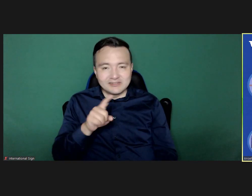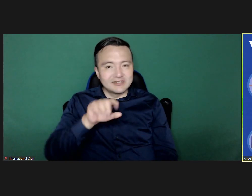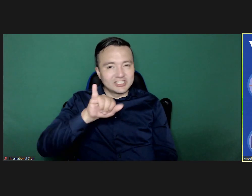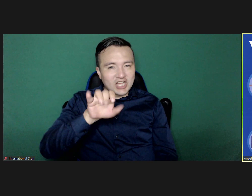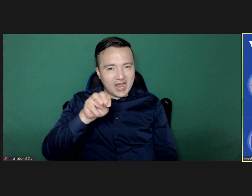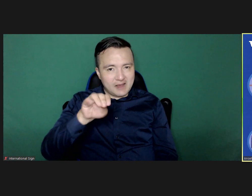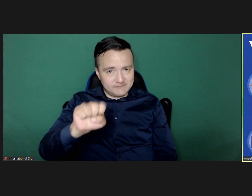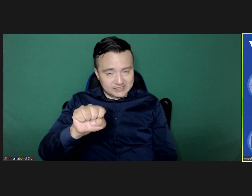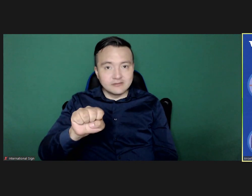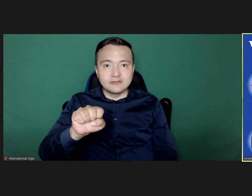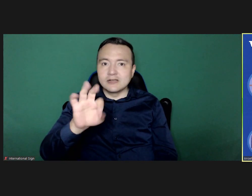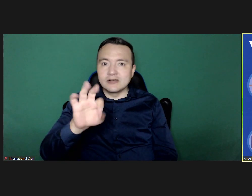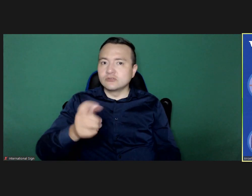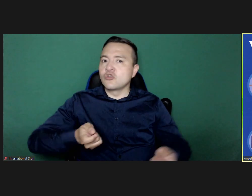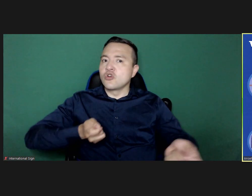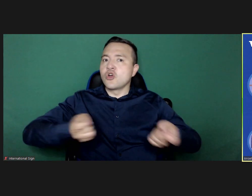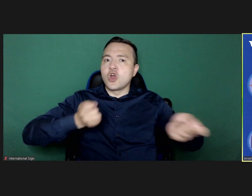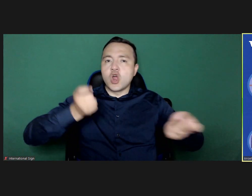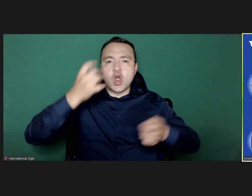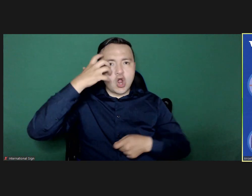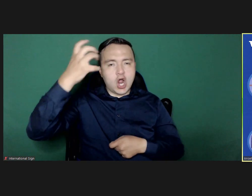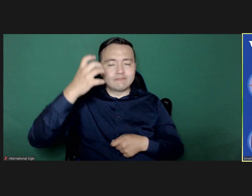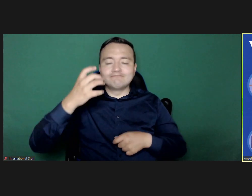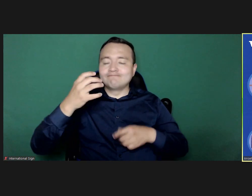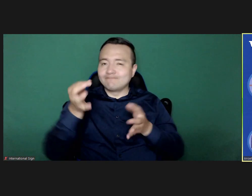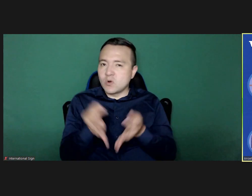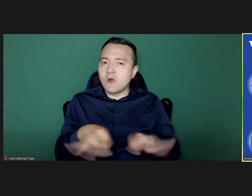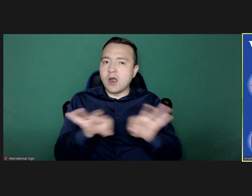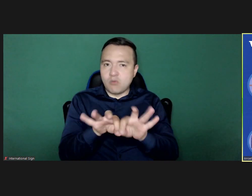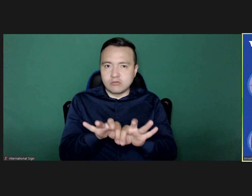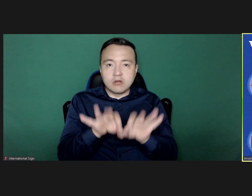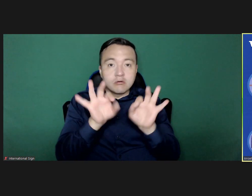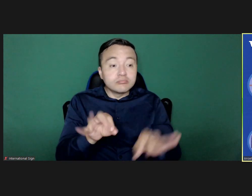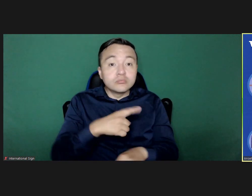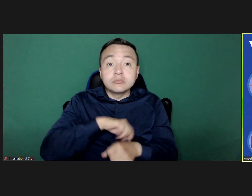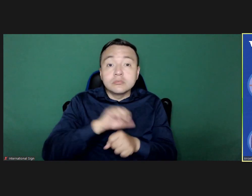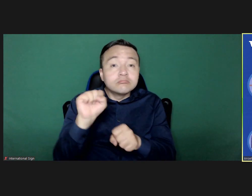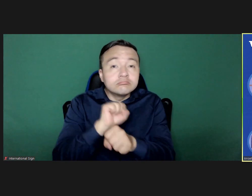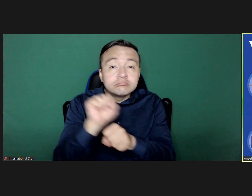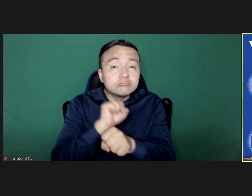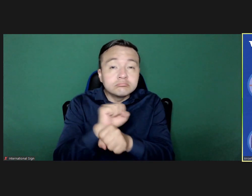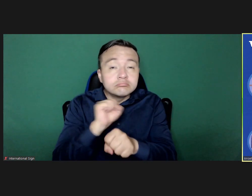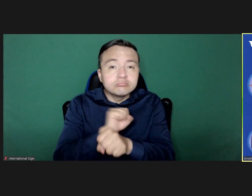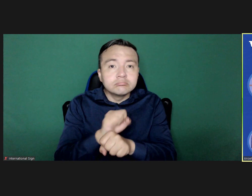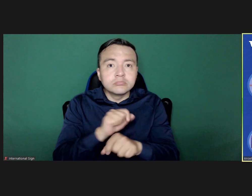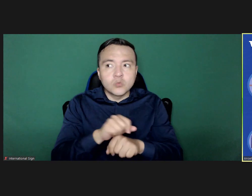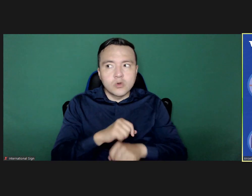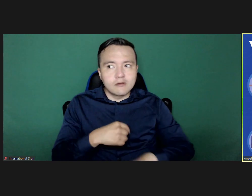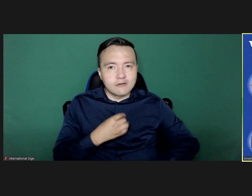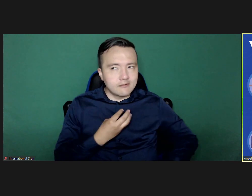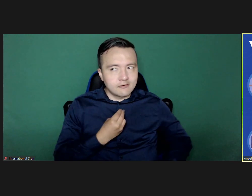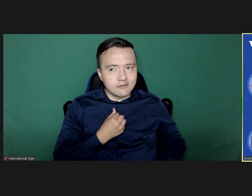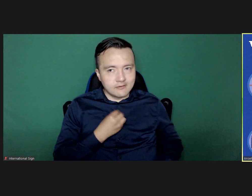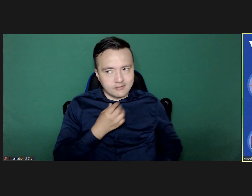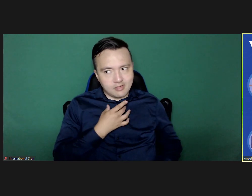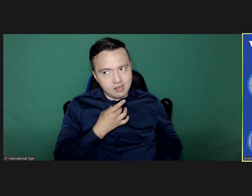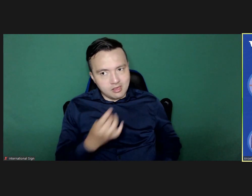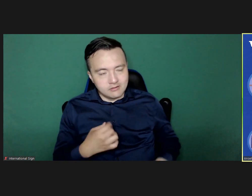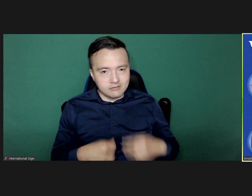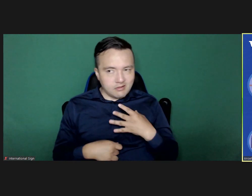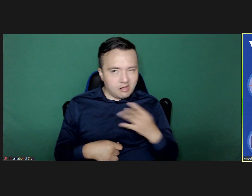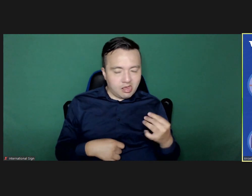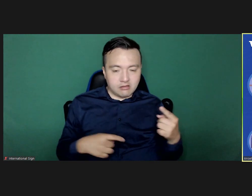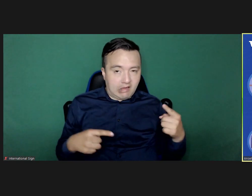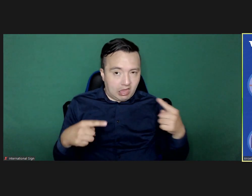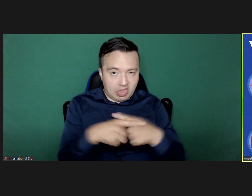organismo, podemos trabajar para luchar contra los conflictos de interés. Y me parece que eso